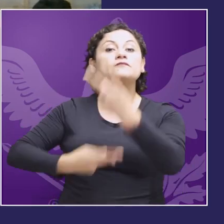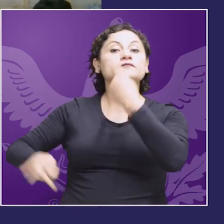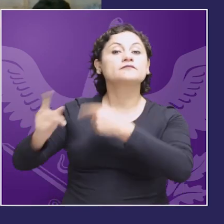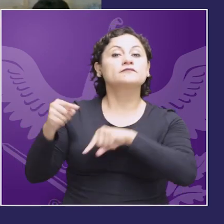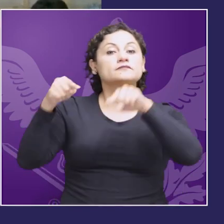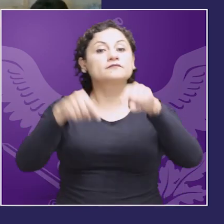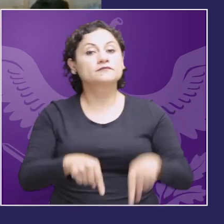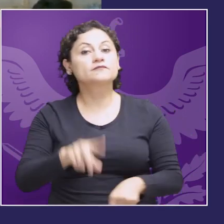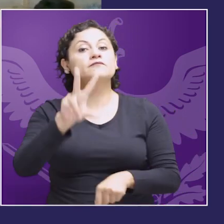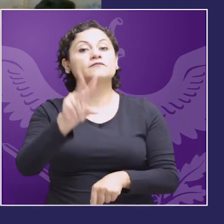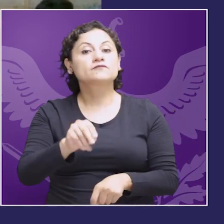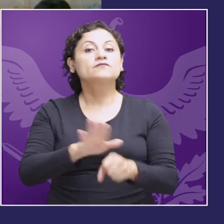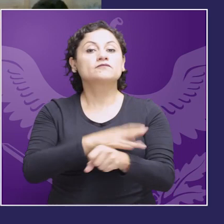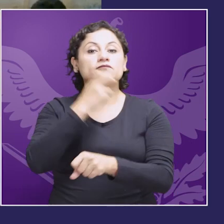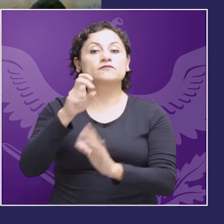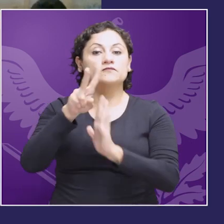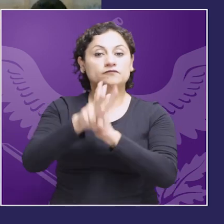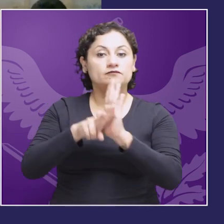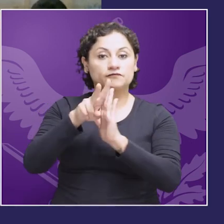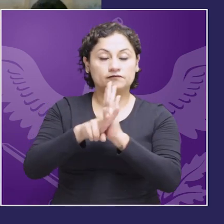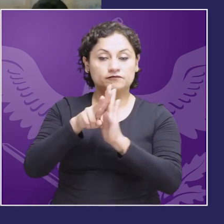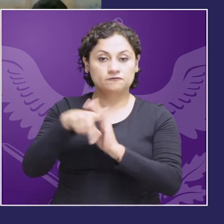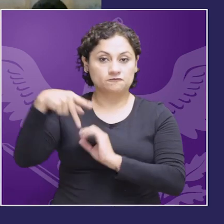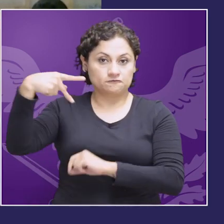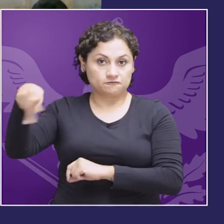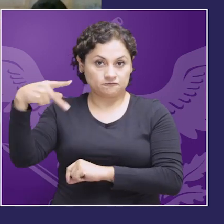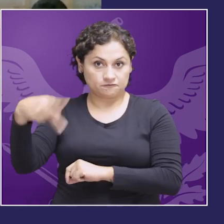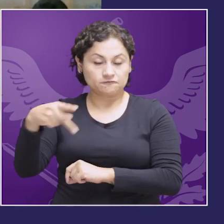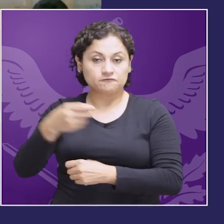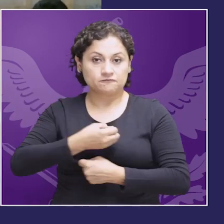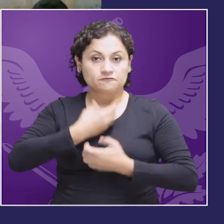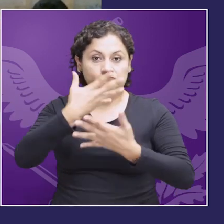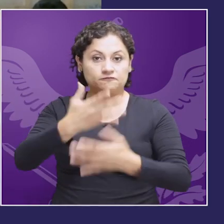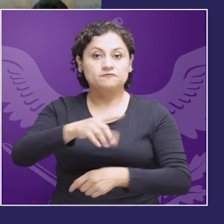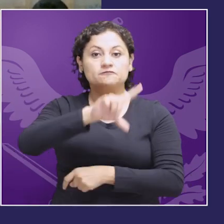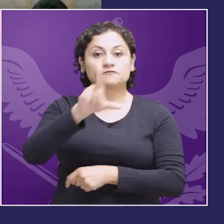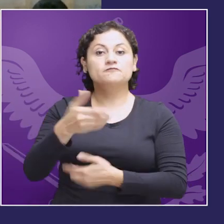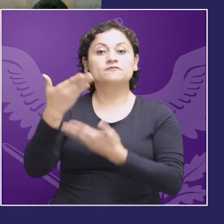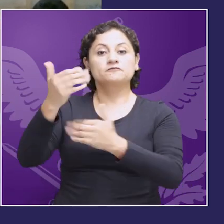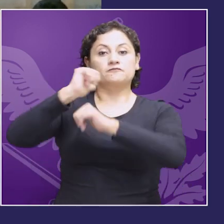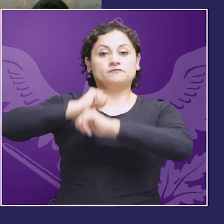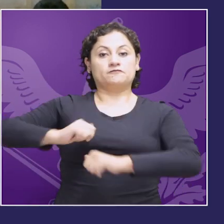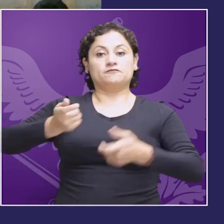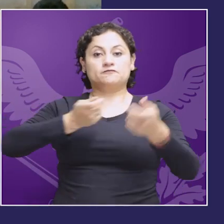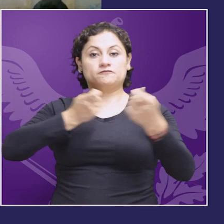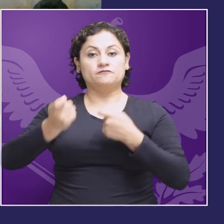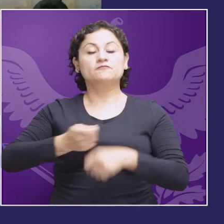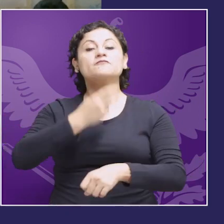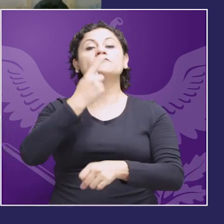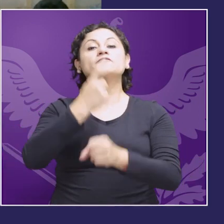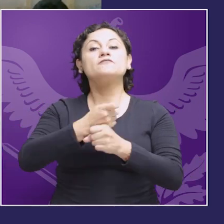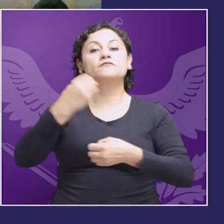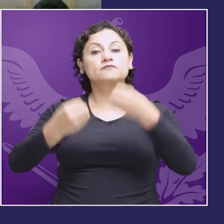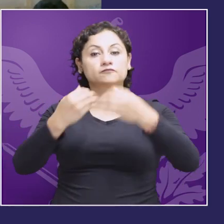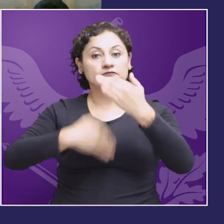Perú, la doctora Janet Liaja, quien no pudo estar presente hoy y por ello luego escucharemos su exposición grabada. Y también formando parte de este